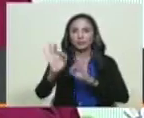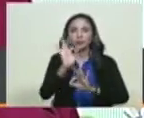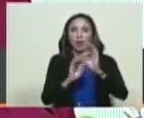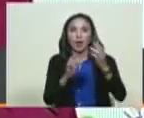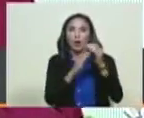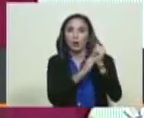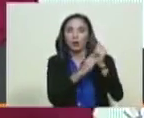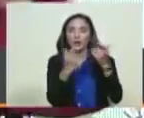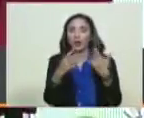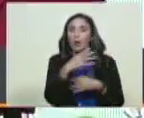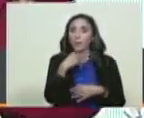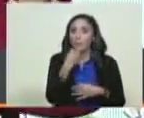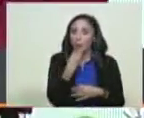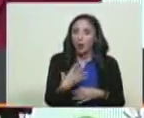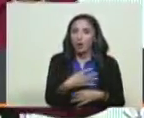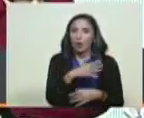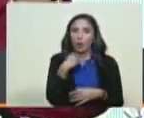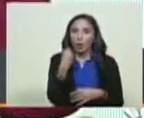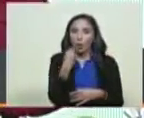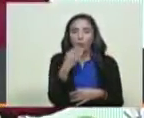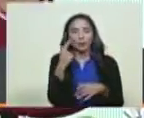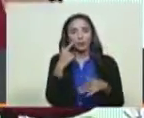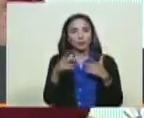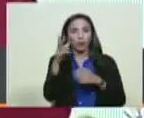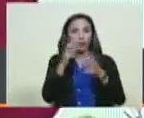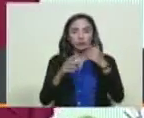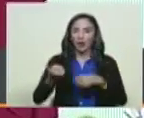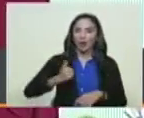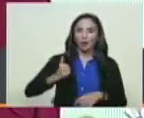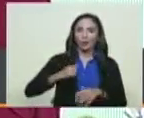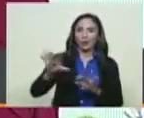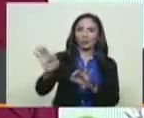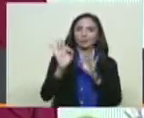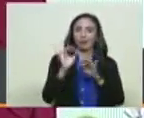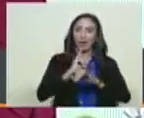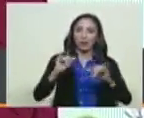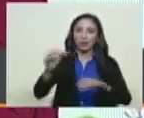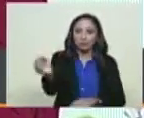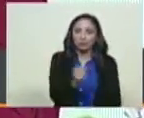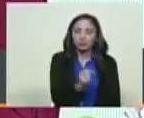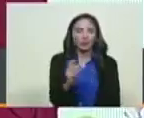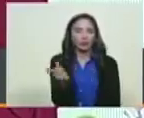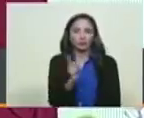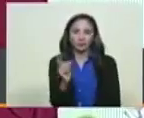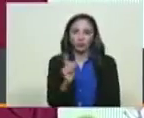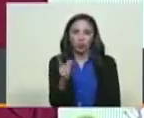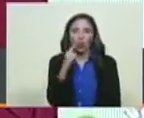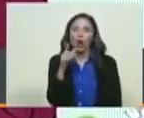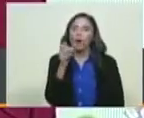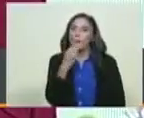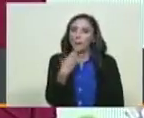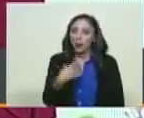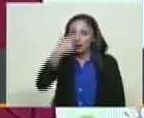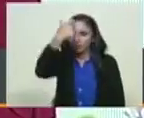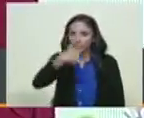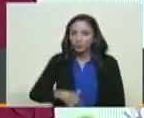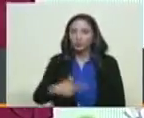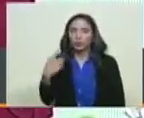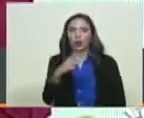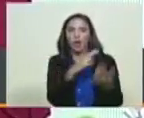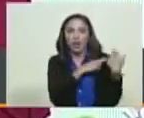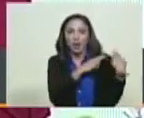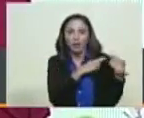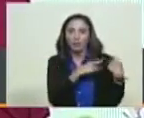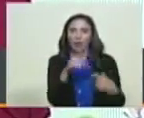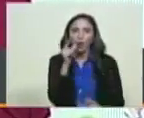a buenos jóvenes a buenos escúchenme bien no cualquiera a buenos jóvenes para jefes de calle y jefas para